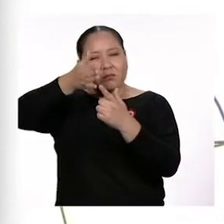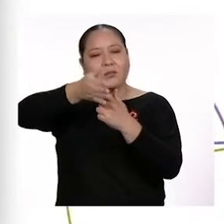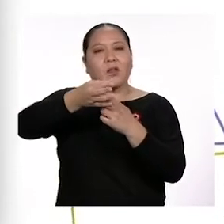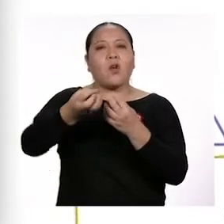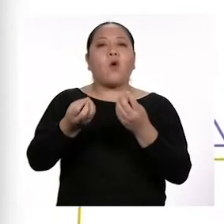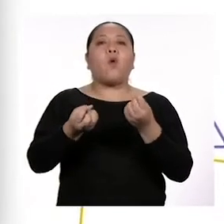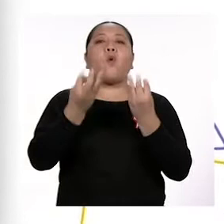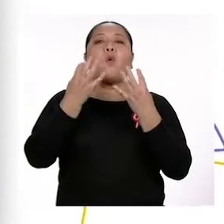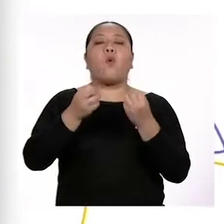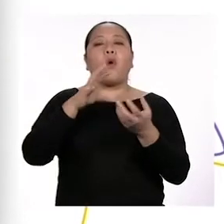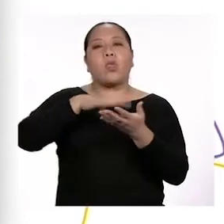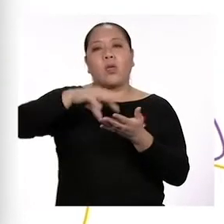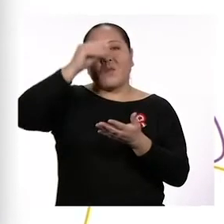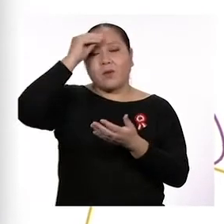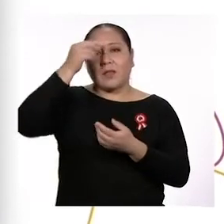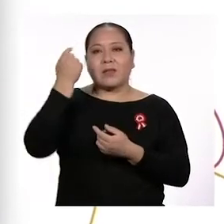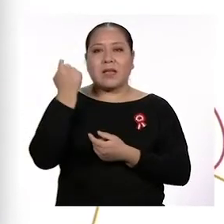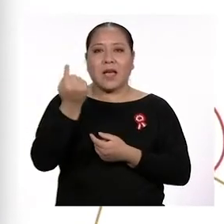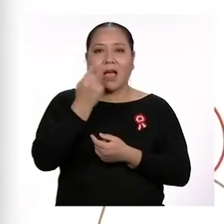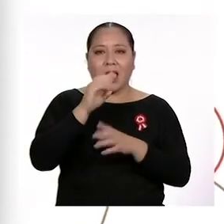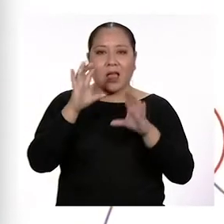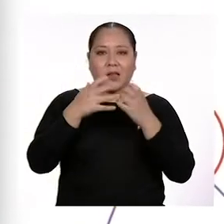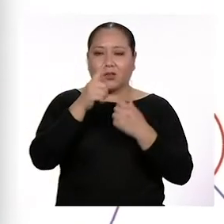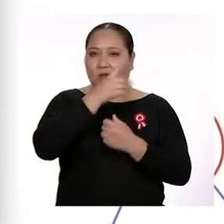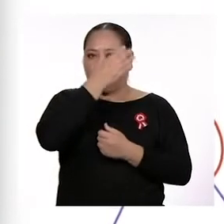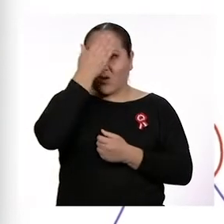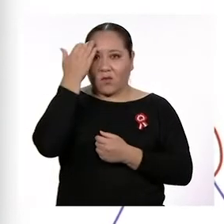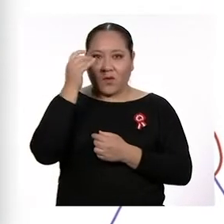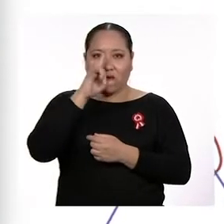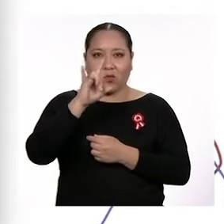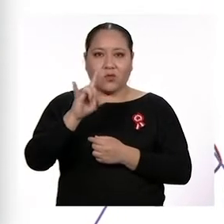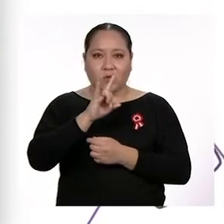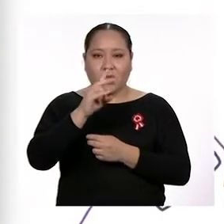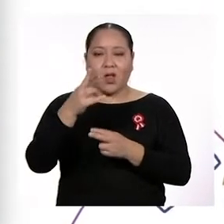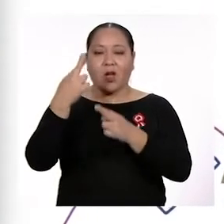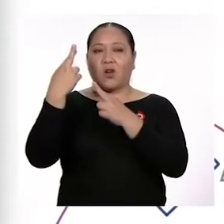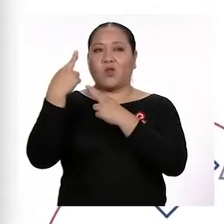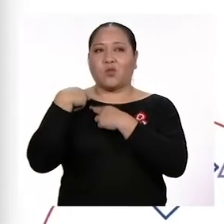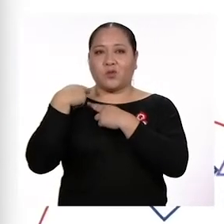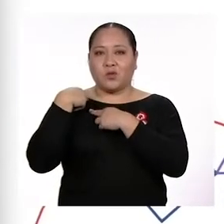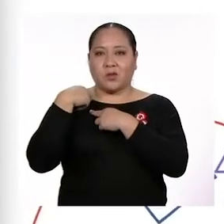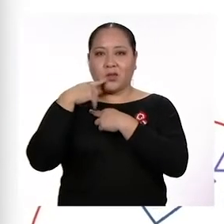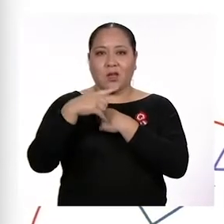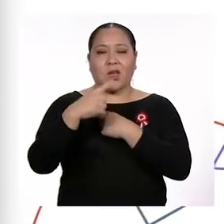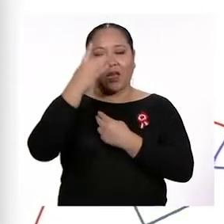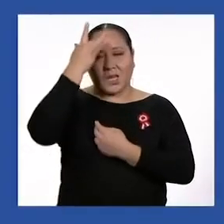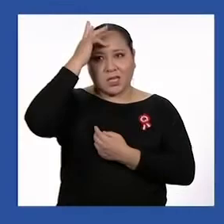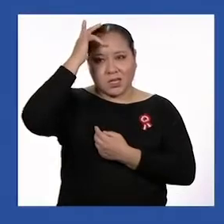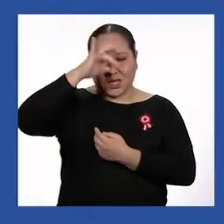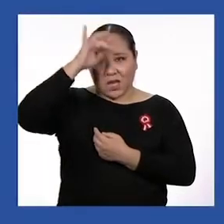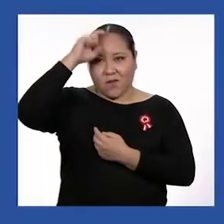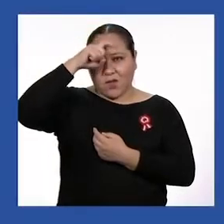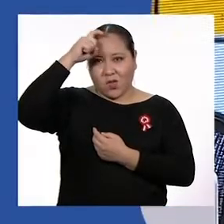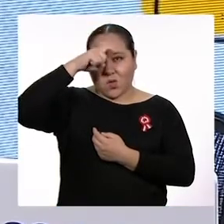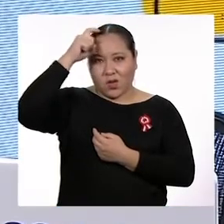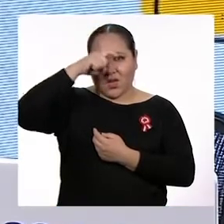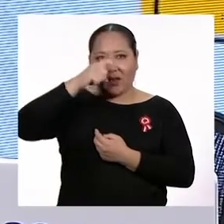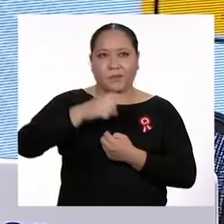cuánto aprendas en cada clase. No olvides utilizarlos con mucha responsabilidad y sabiduría.